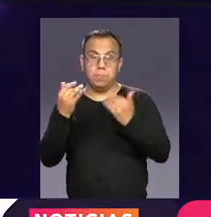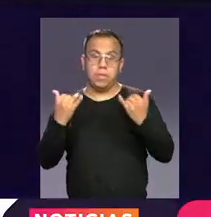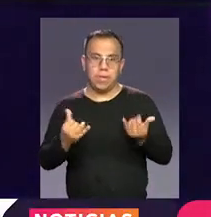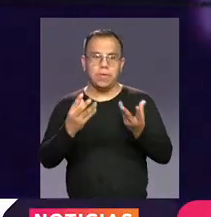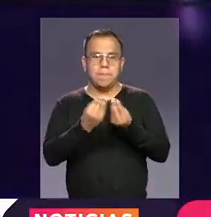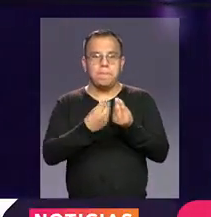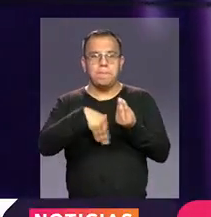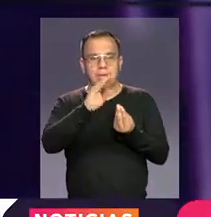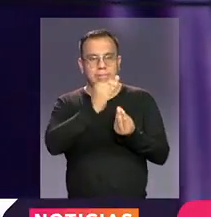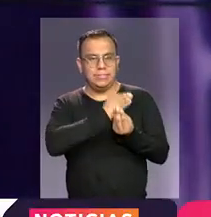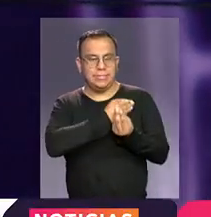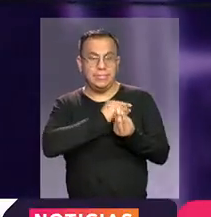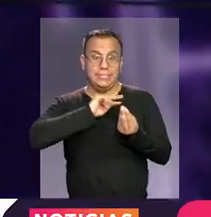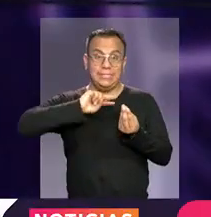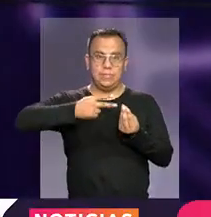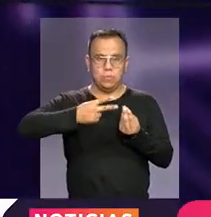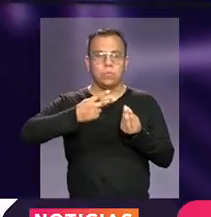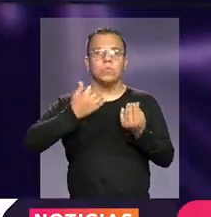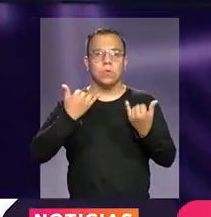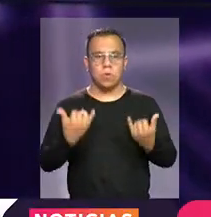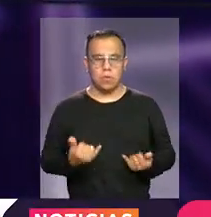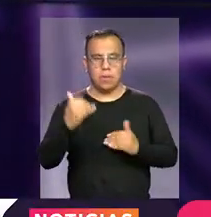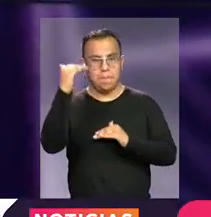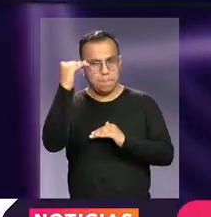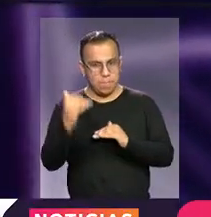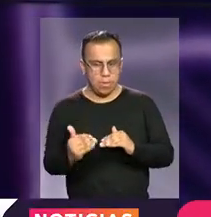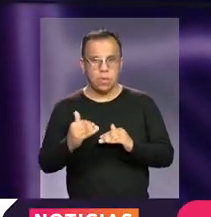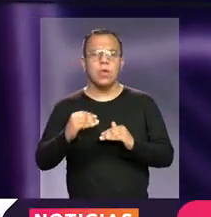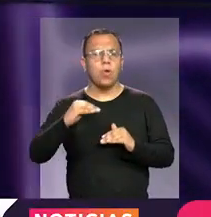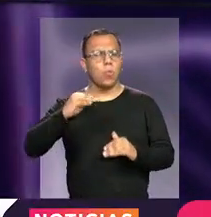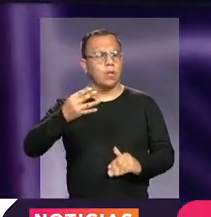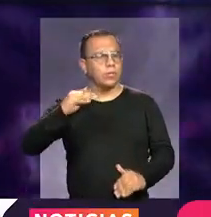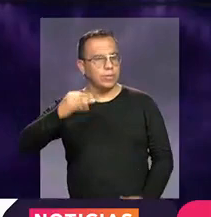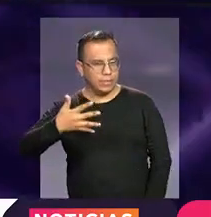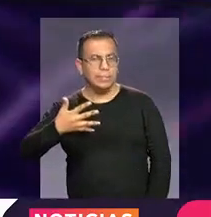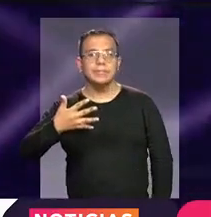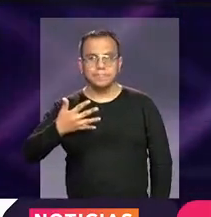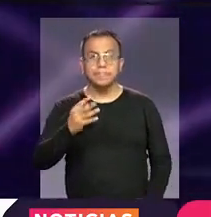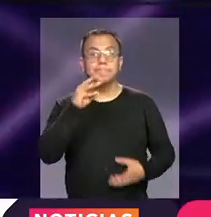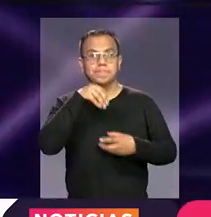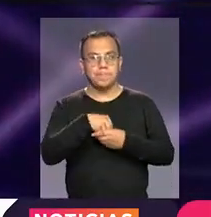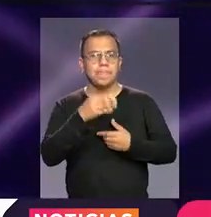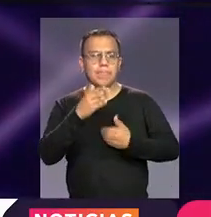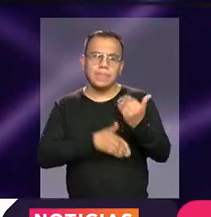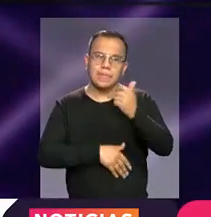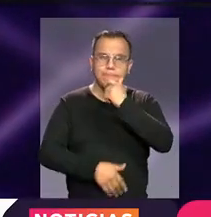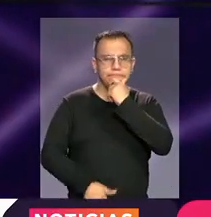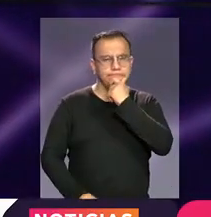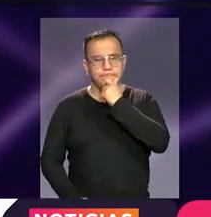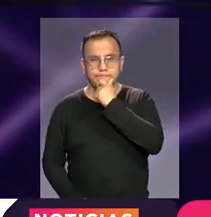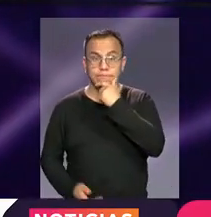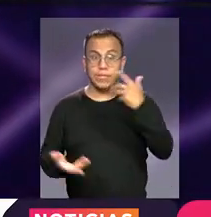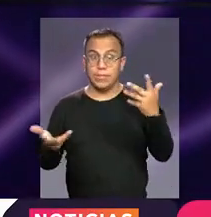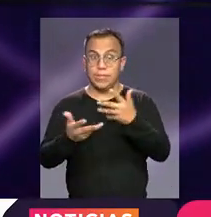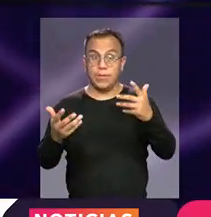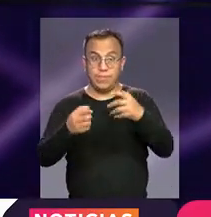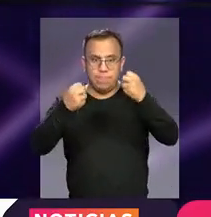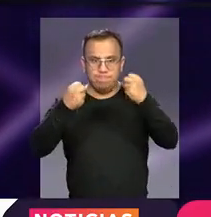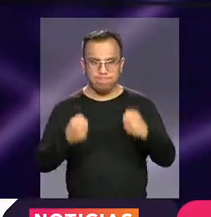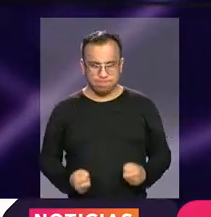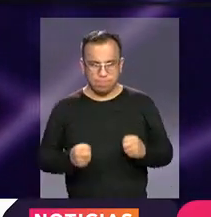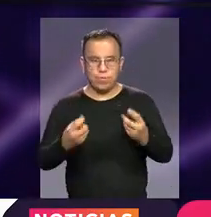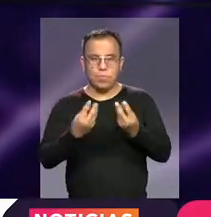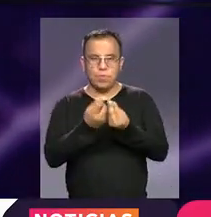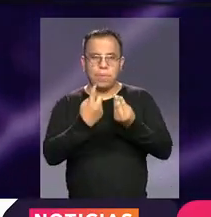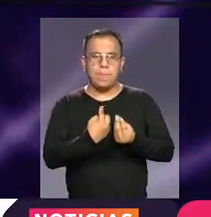democrático que era la segunda fuerza y creo que pasa a ser la cuarta o la quinta y entonces ahí ya uno empieza a preguntarse dónde está la fuerza regional del partido de